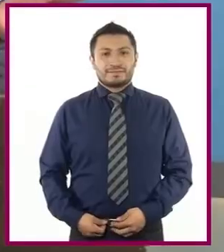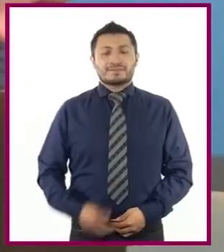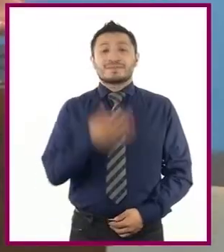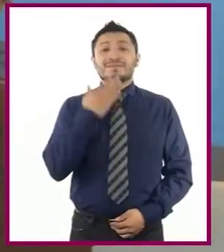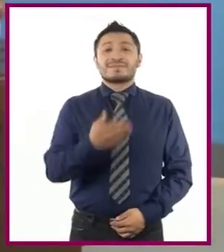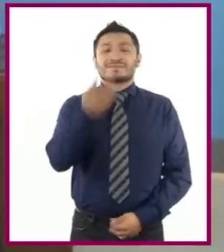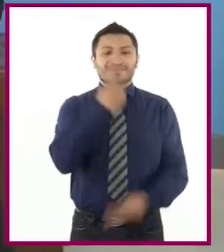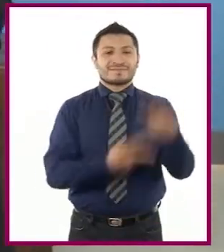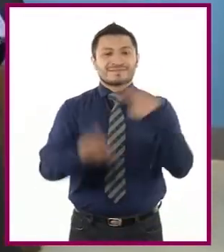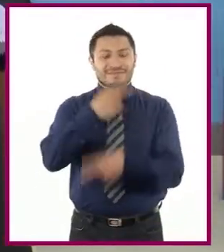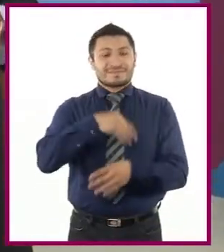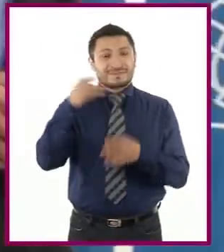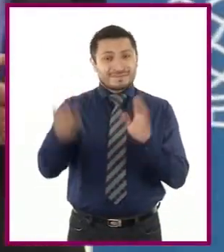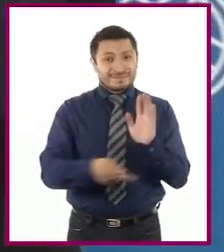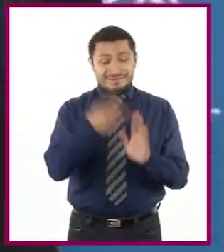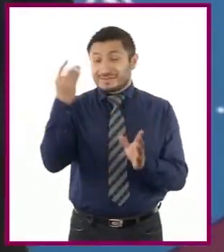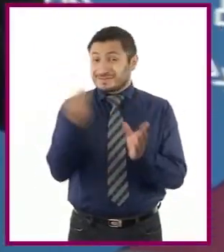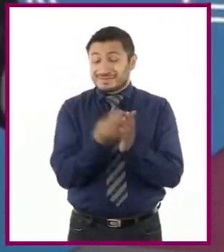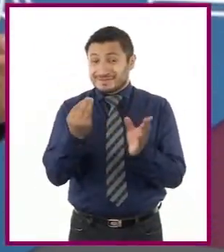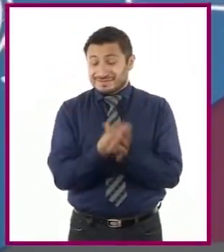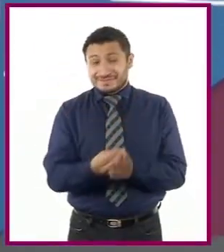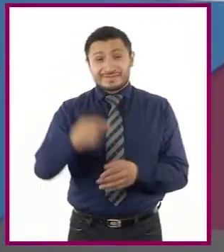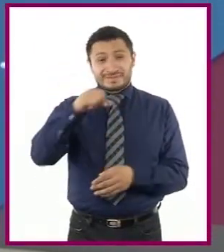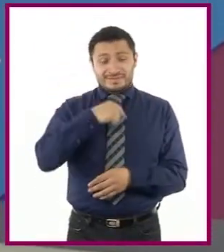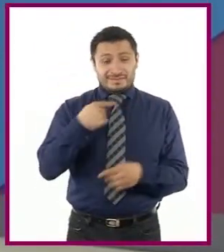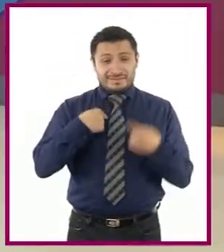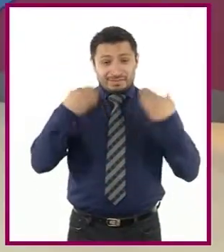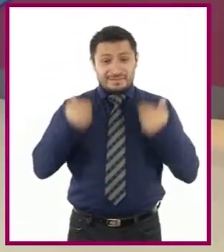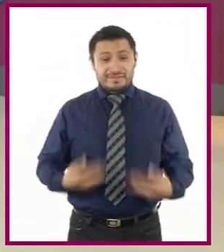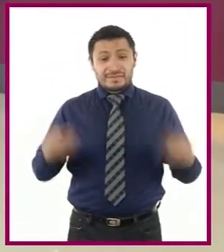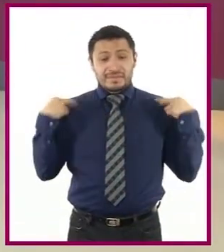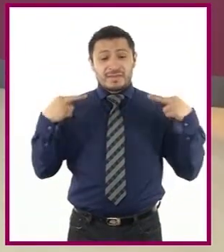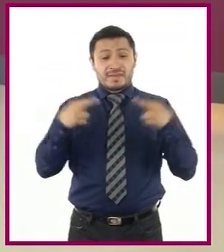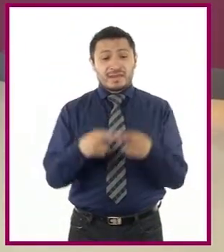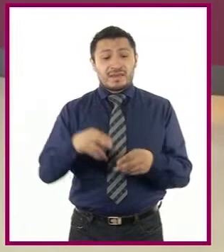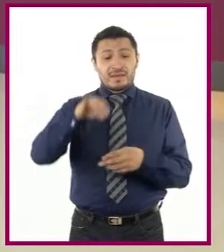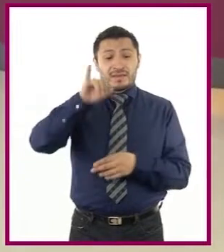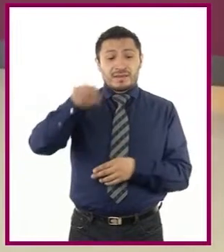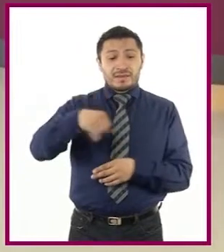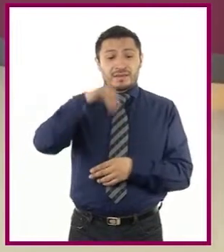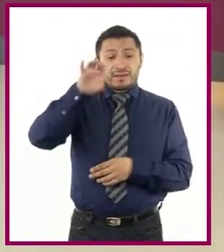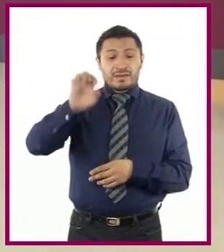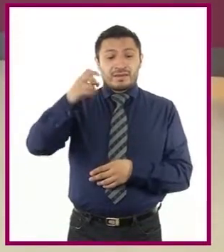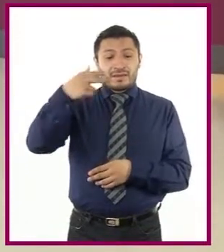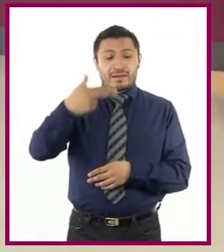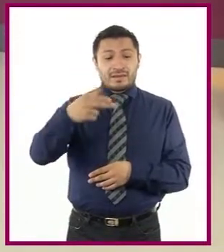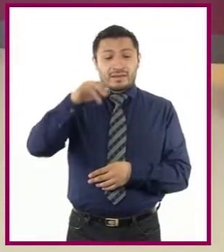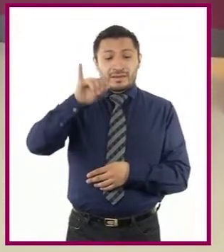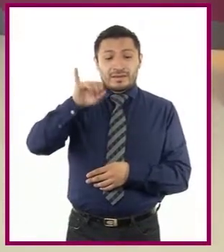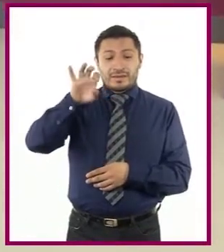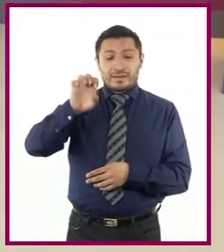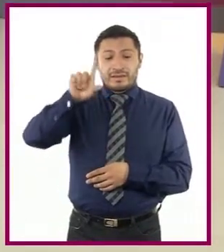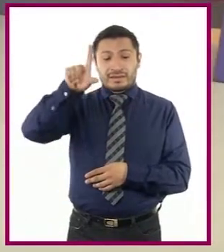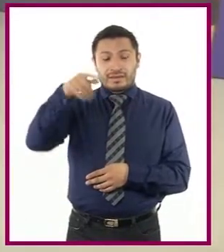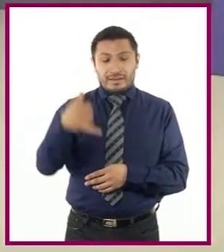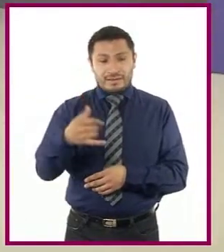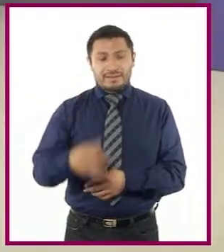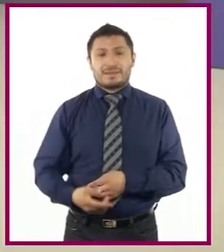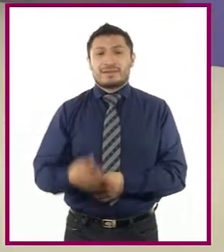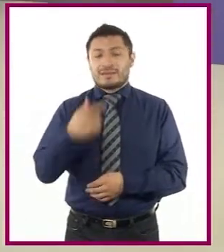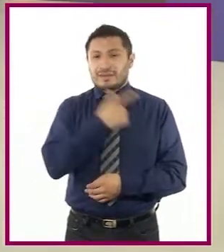Bienvenidas y bienvenidos a una sesión más. Soy la profesora Geyeli Hernández y tengo el gusto de acompañarles en esta sesión. Antes de